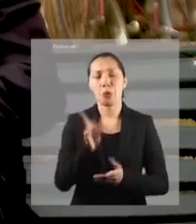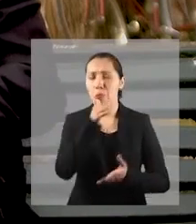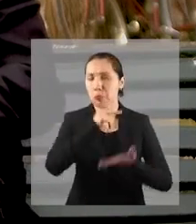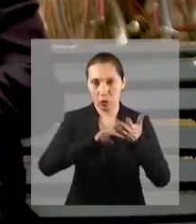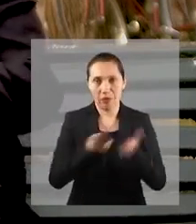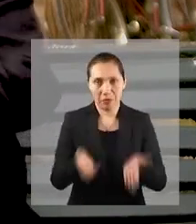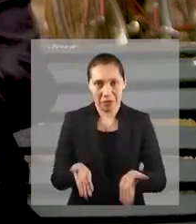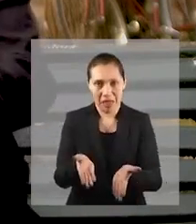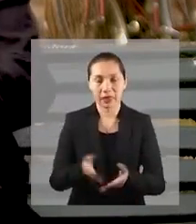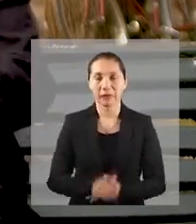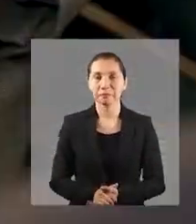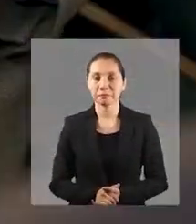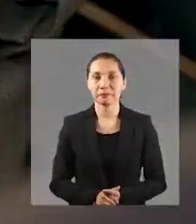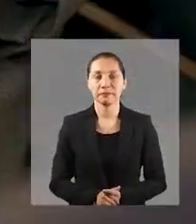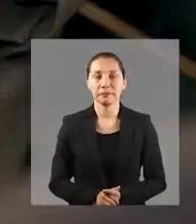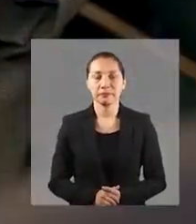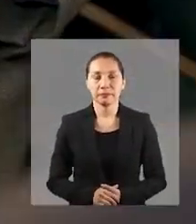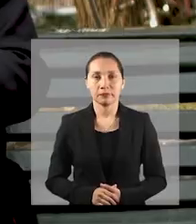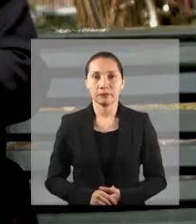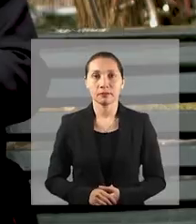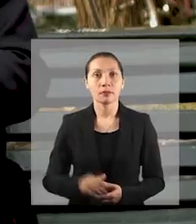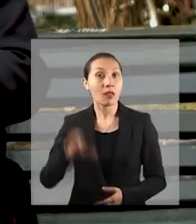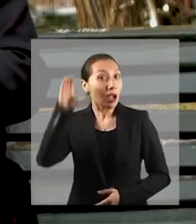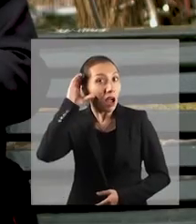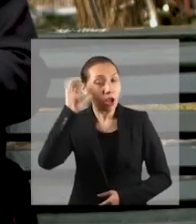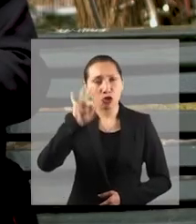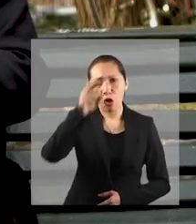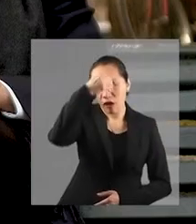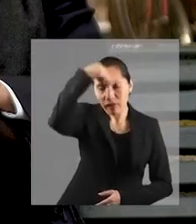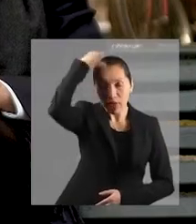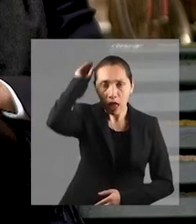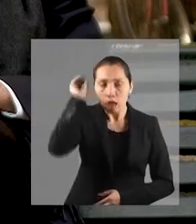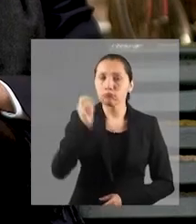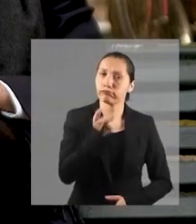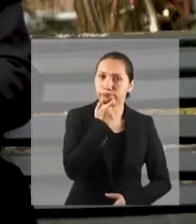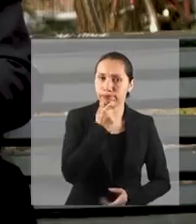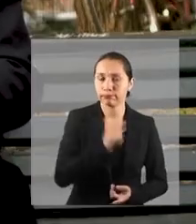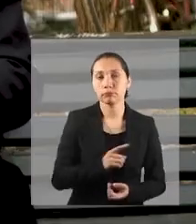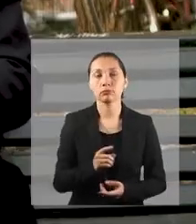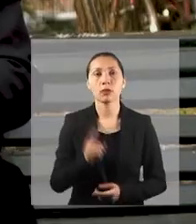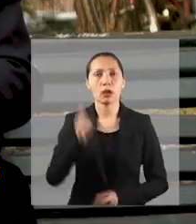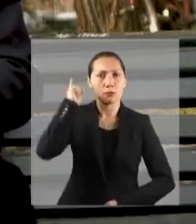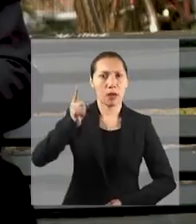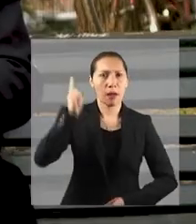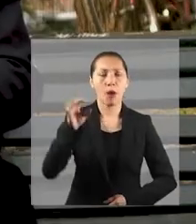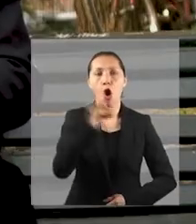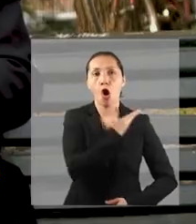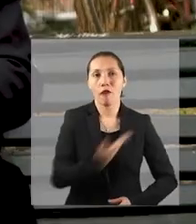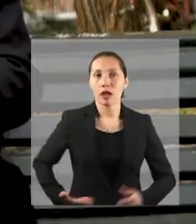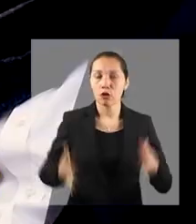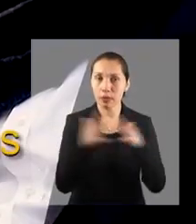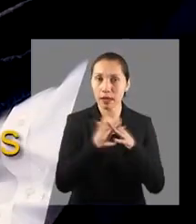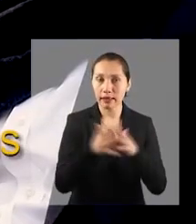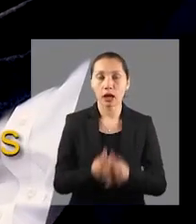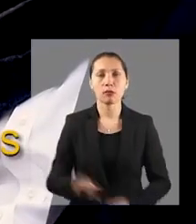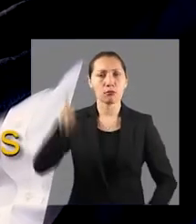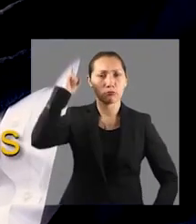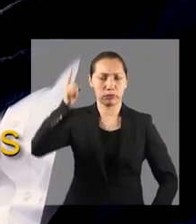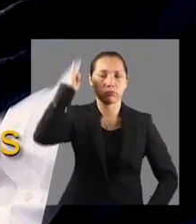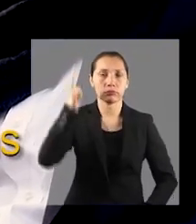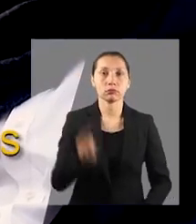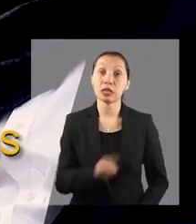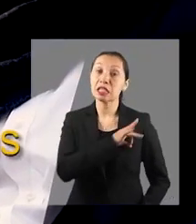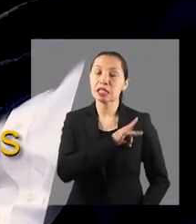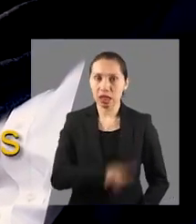No hay problema, compadre. Póngale nomás. Alexis Vidal. El Pitbull. ¿Dictadura o gobierno militar?